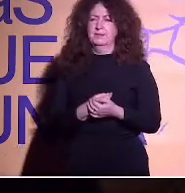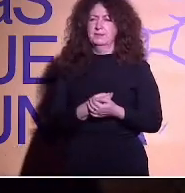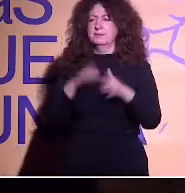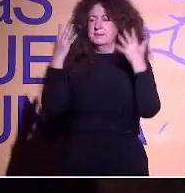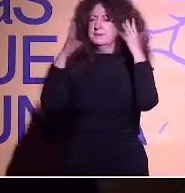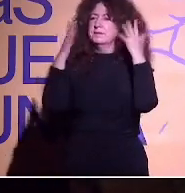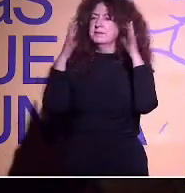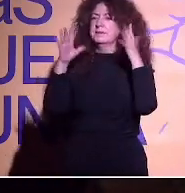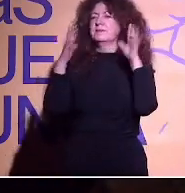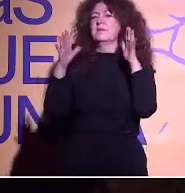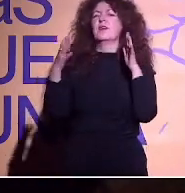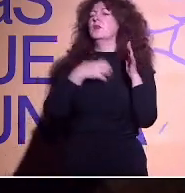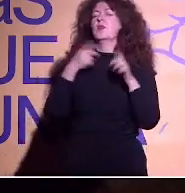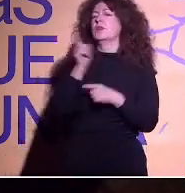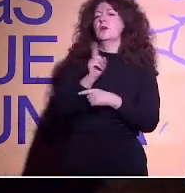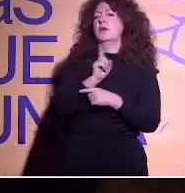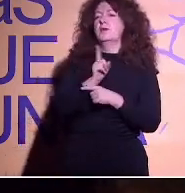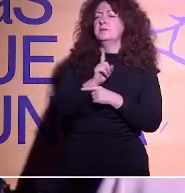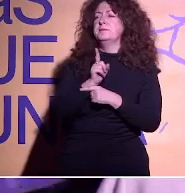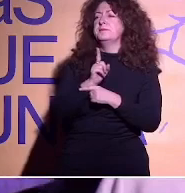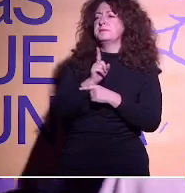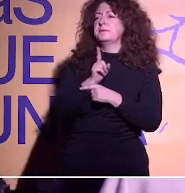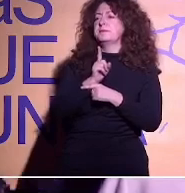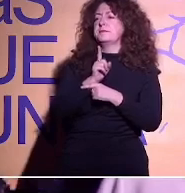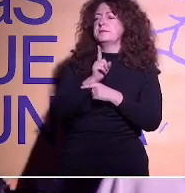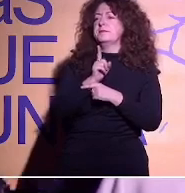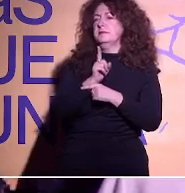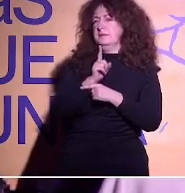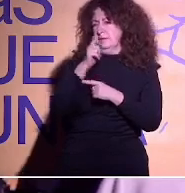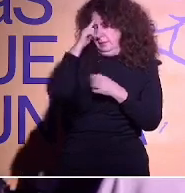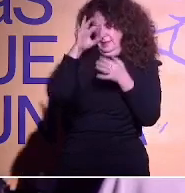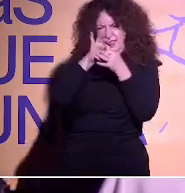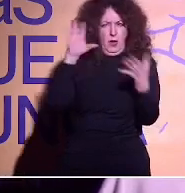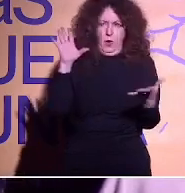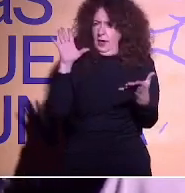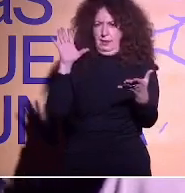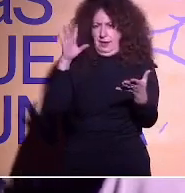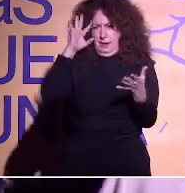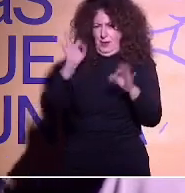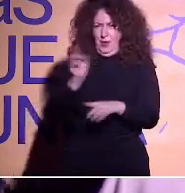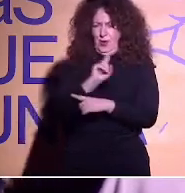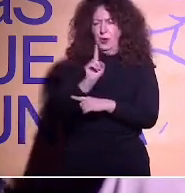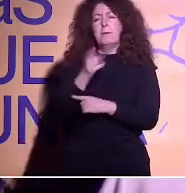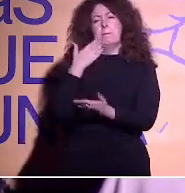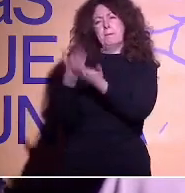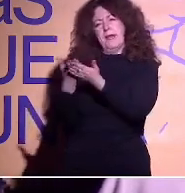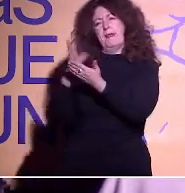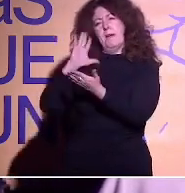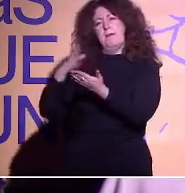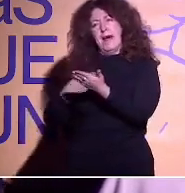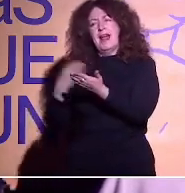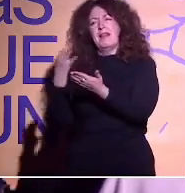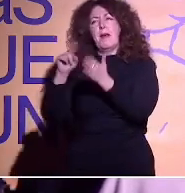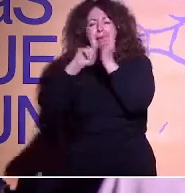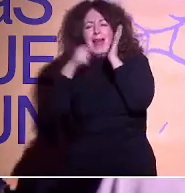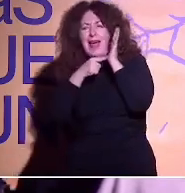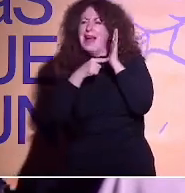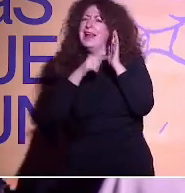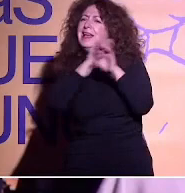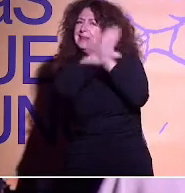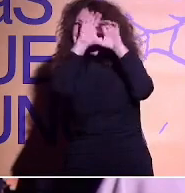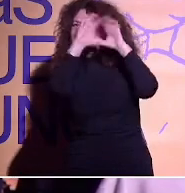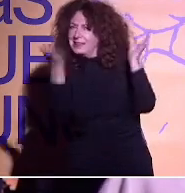ético no nos podemos permitir la enorme incoherencia que se cumpla la legalidad